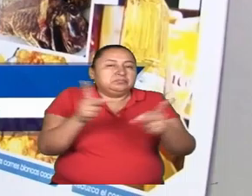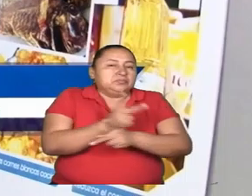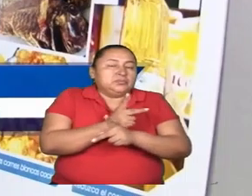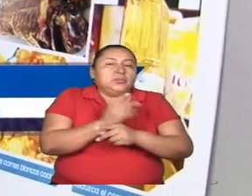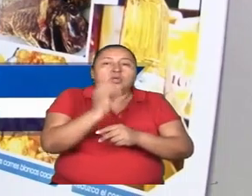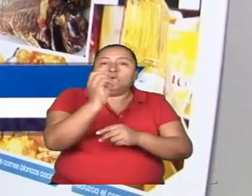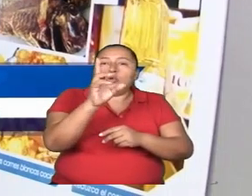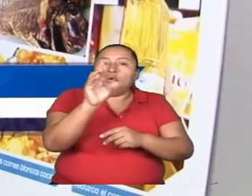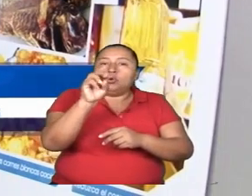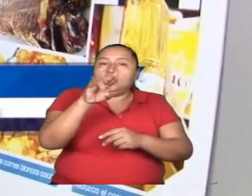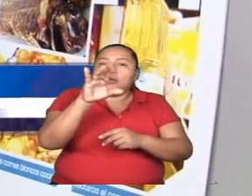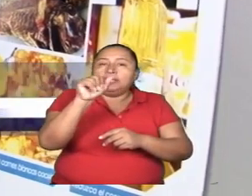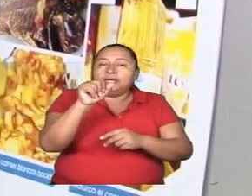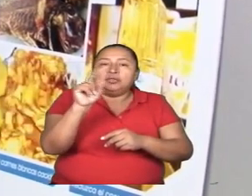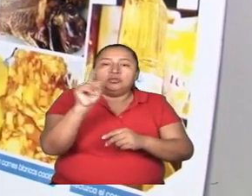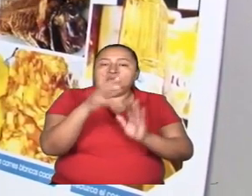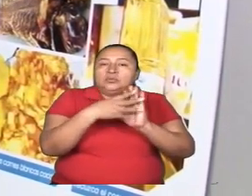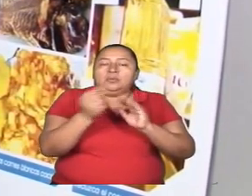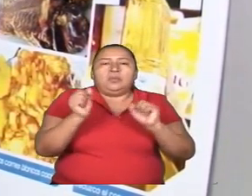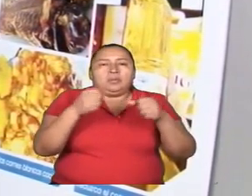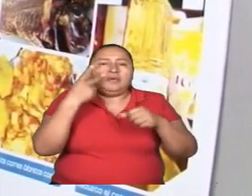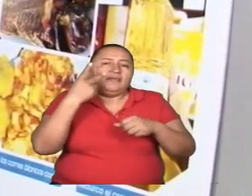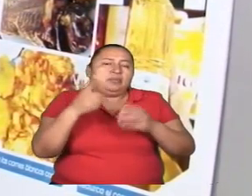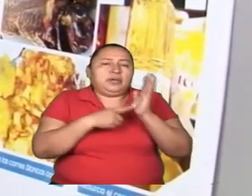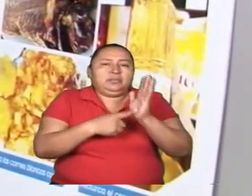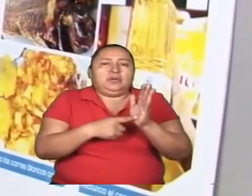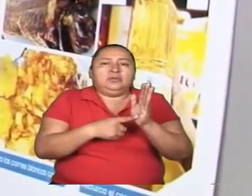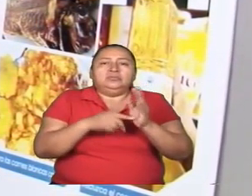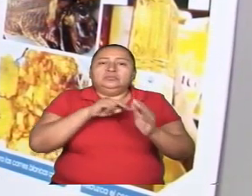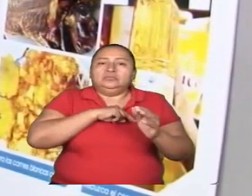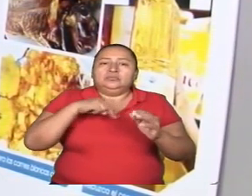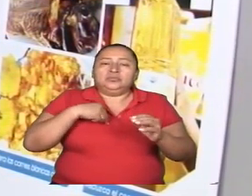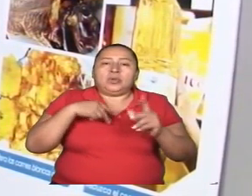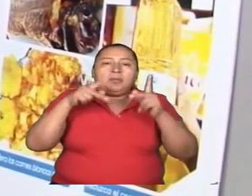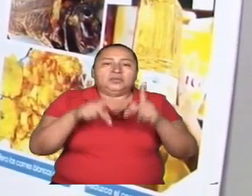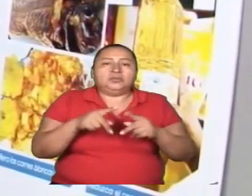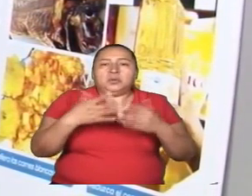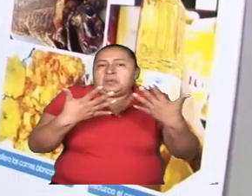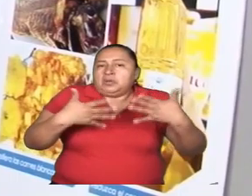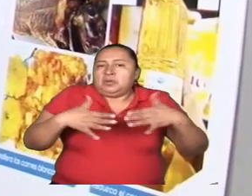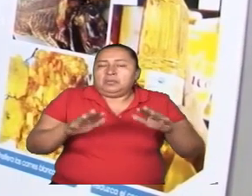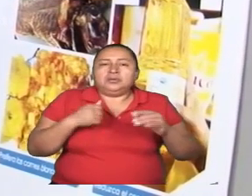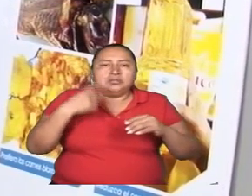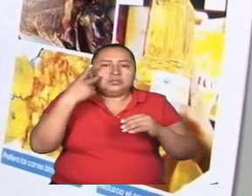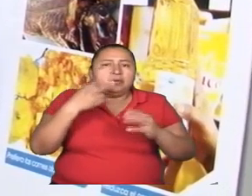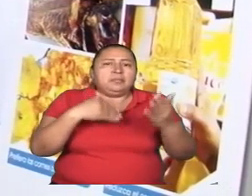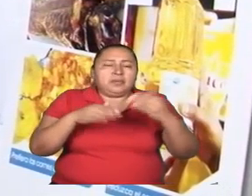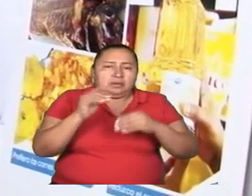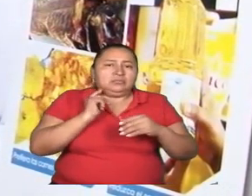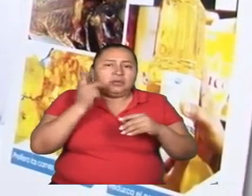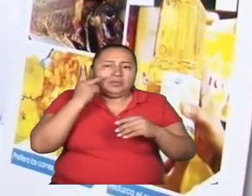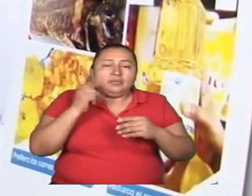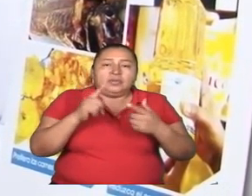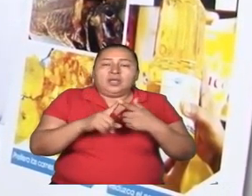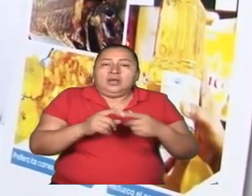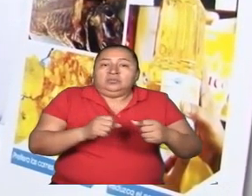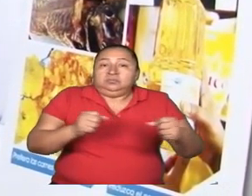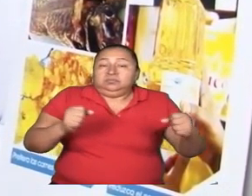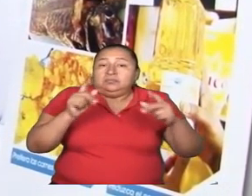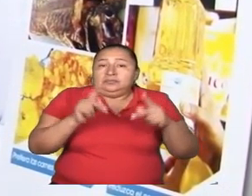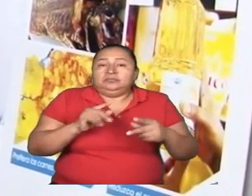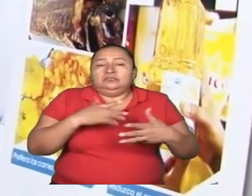Las enfermedades crónicas no transmisibles la estamos viendo en nuestro tiempo como lo más común y lo que más se atiende. La obesidad